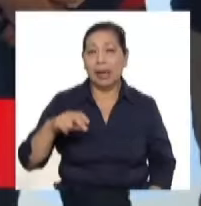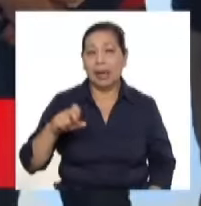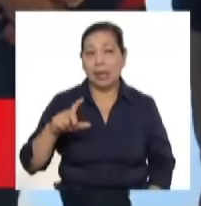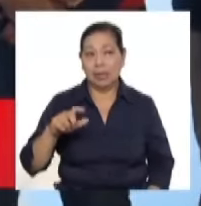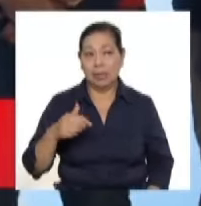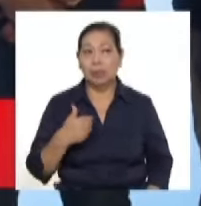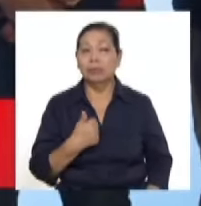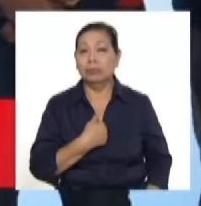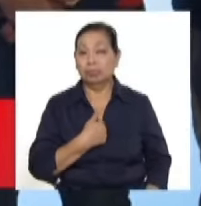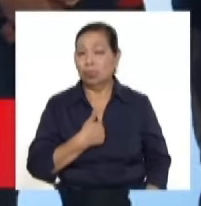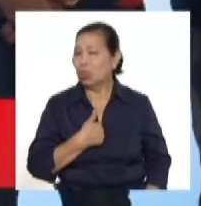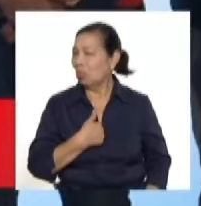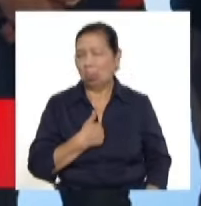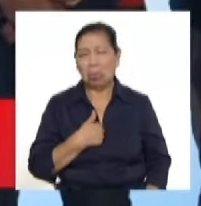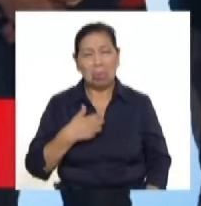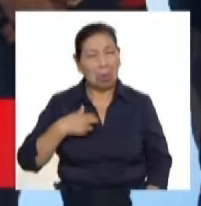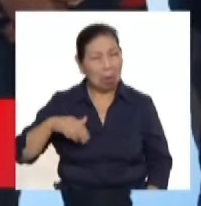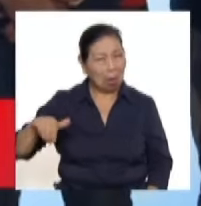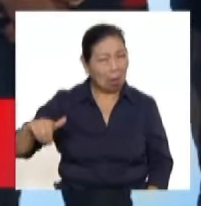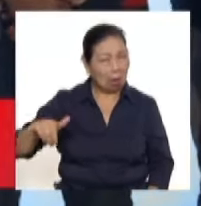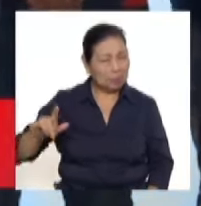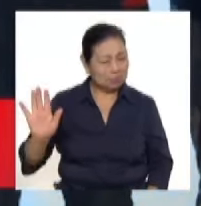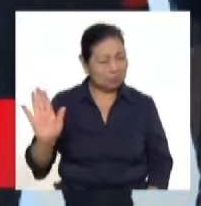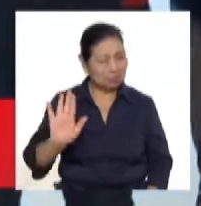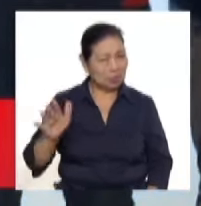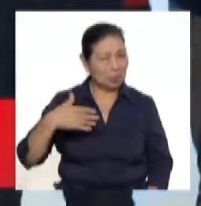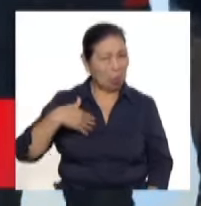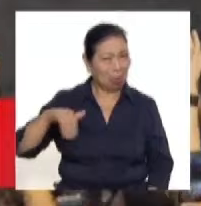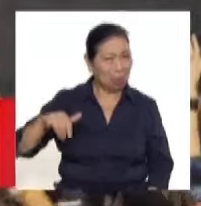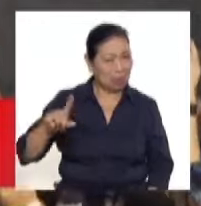está aquí no es títere de nadie.